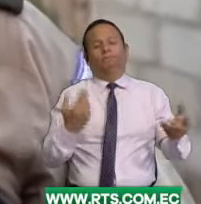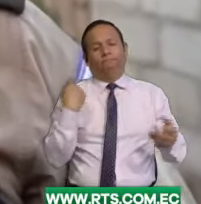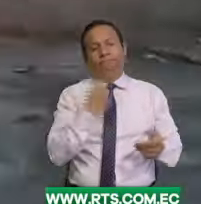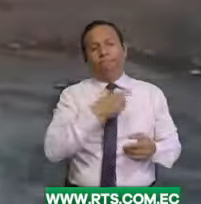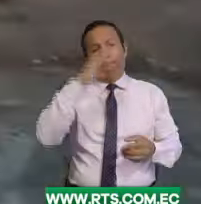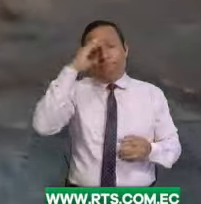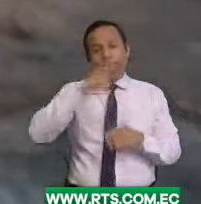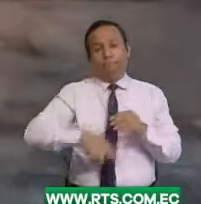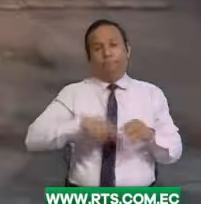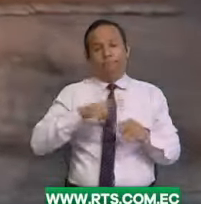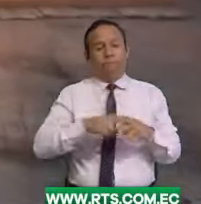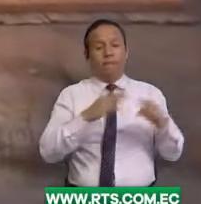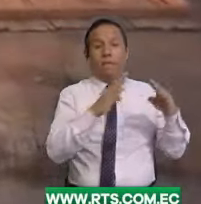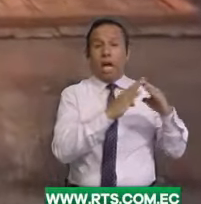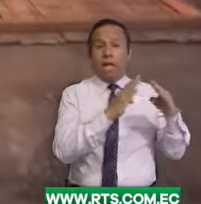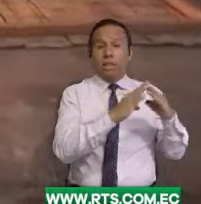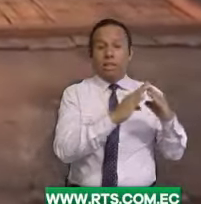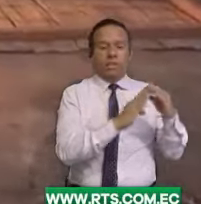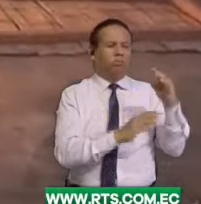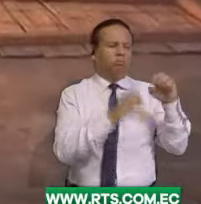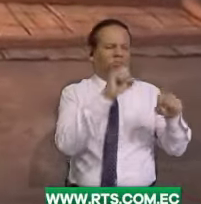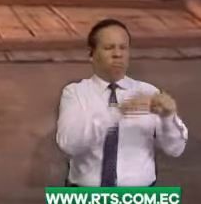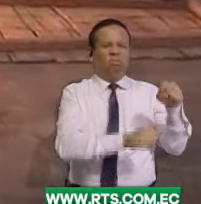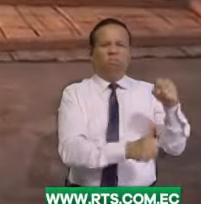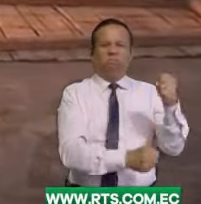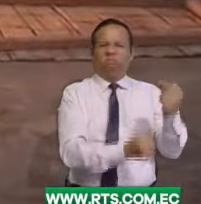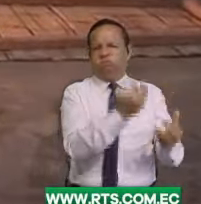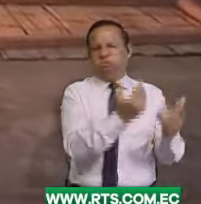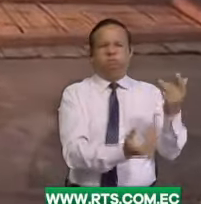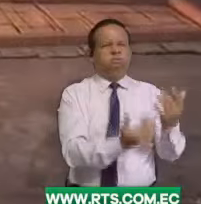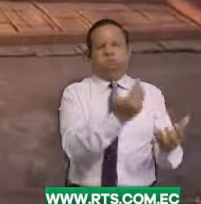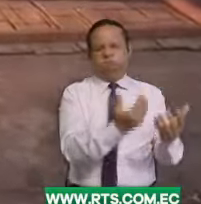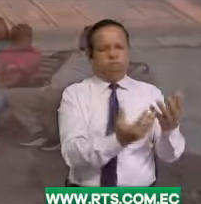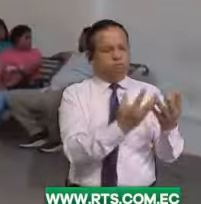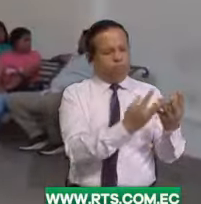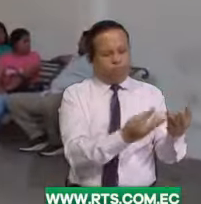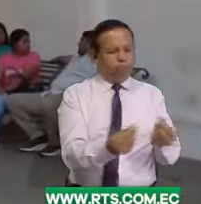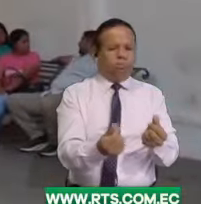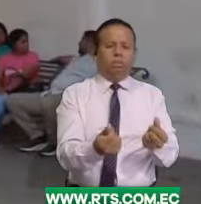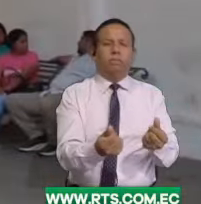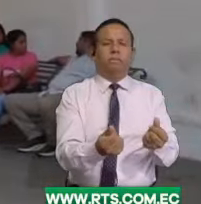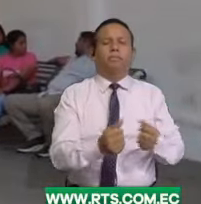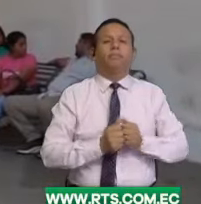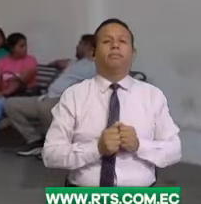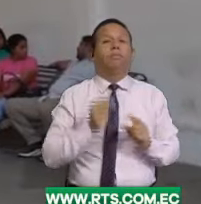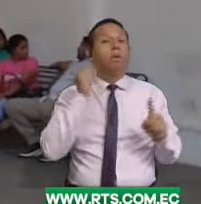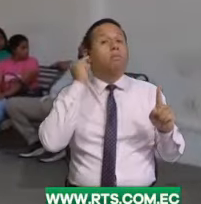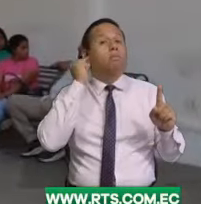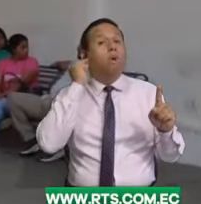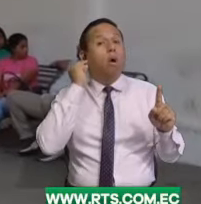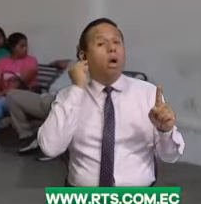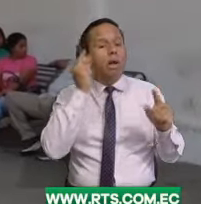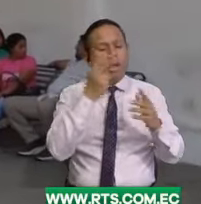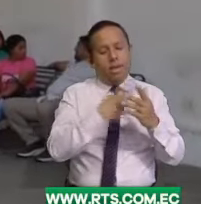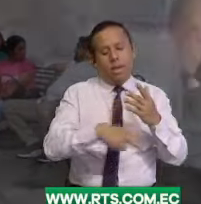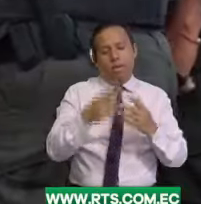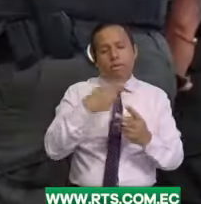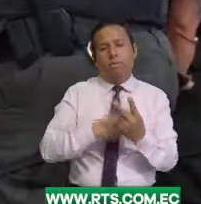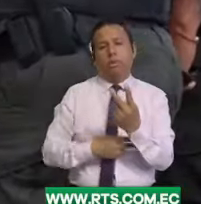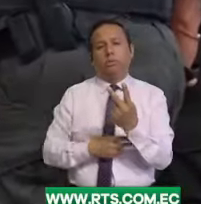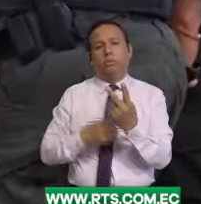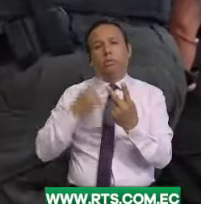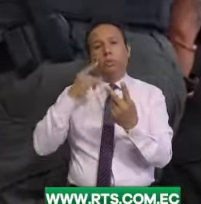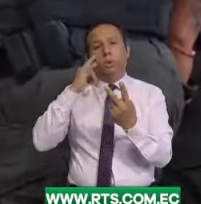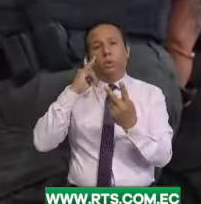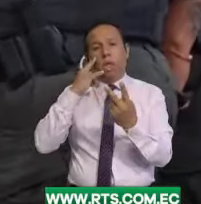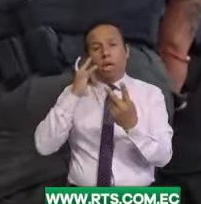Nacional a destruir parte de esta inmueble. La mujer era madre de dos hijas, se